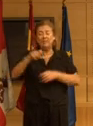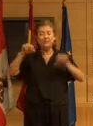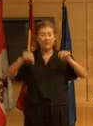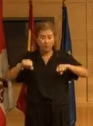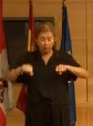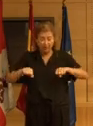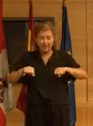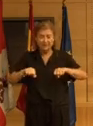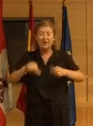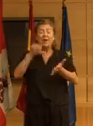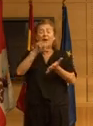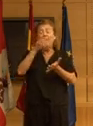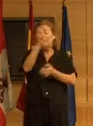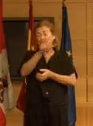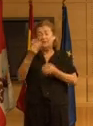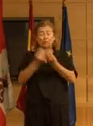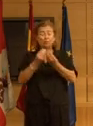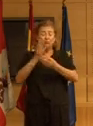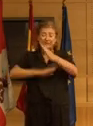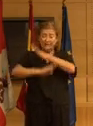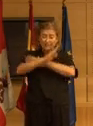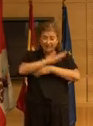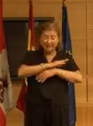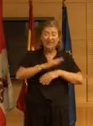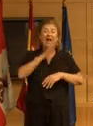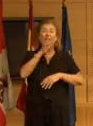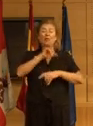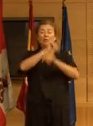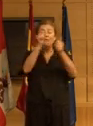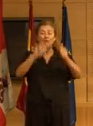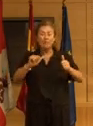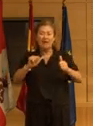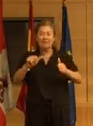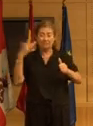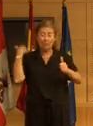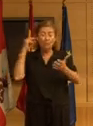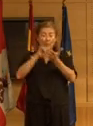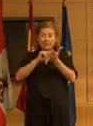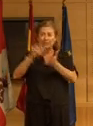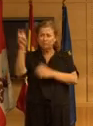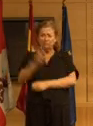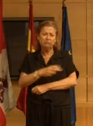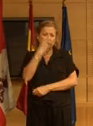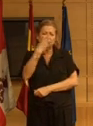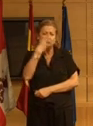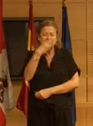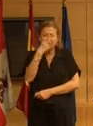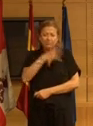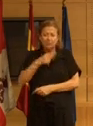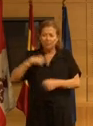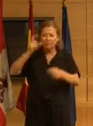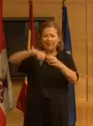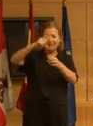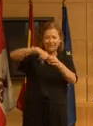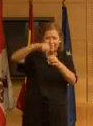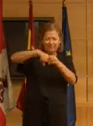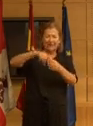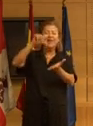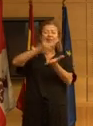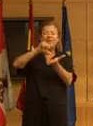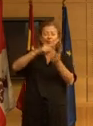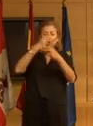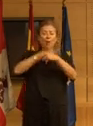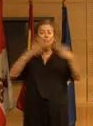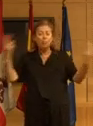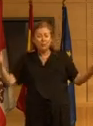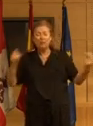mayores, personas con discapacidad, que de alguna manera mostraron en ese momento su interés por participar, centros tanto